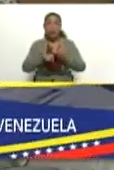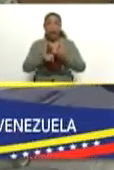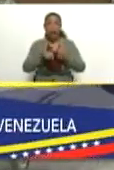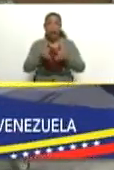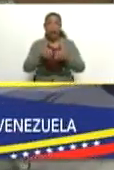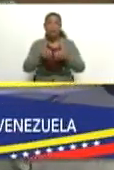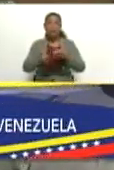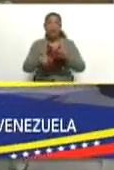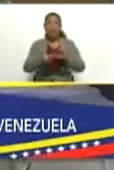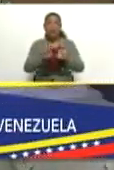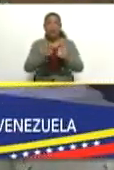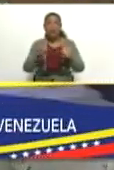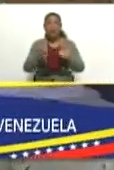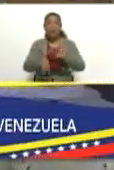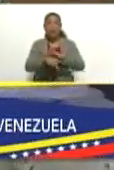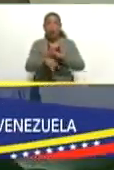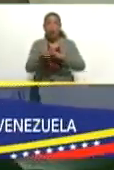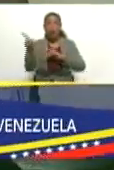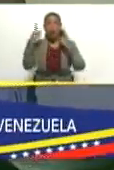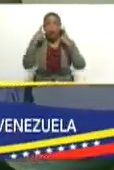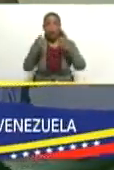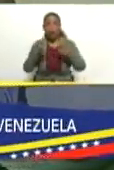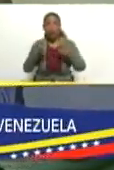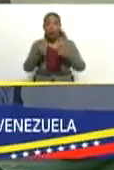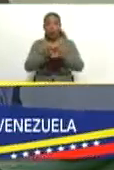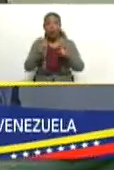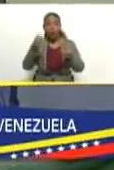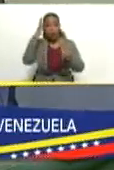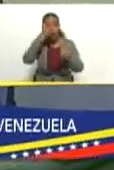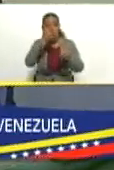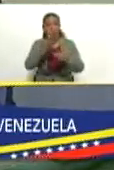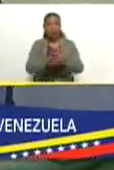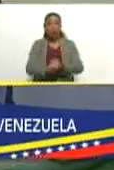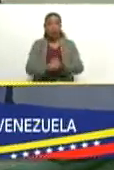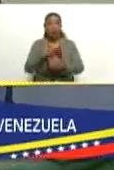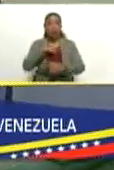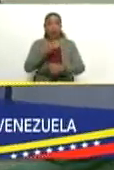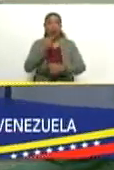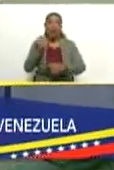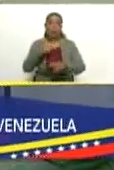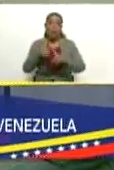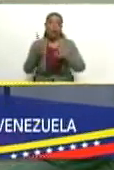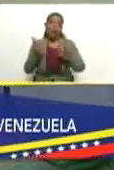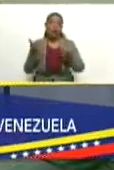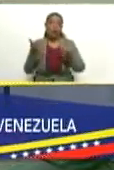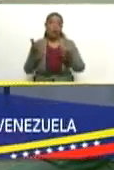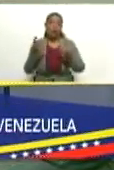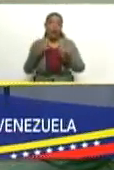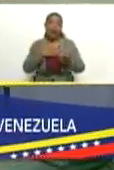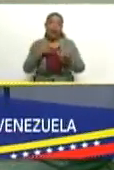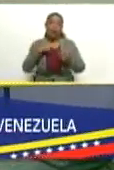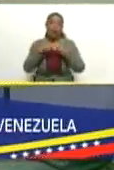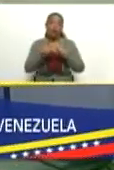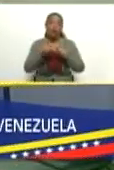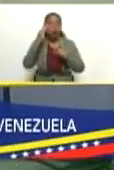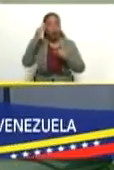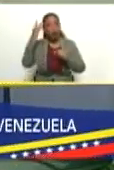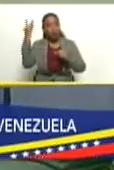dos joven. Educadores, fíjate. Profesionales, educadores. Claro, somos jóvenes, pero bueno, con muchas ganas y con muchos